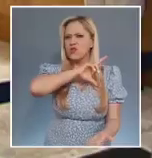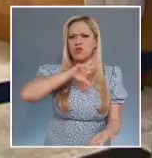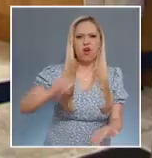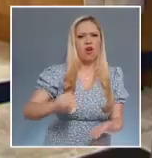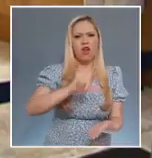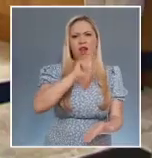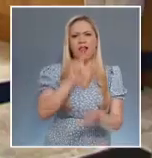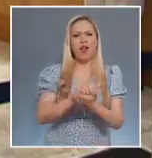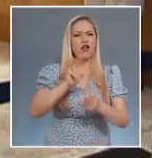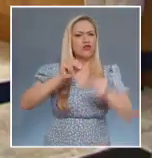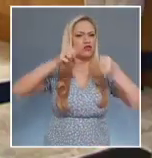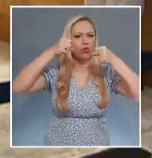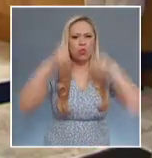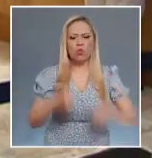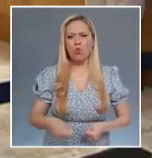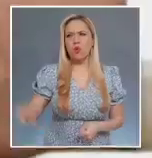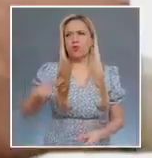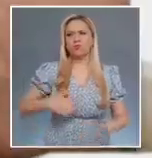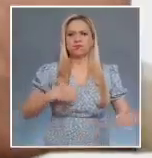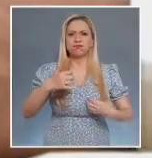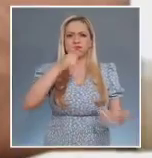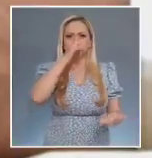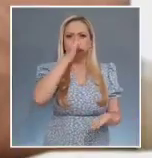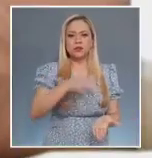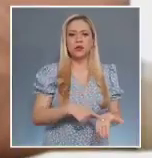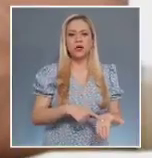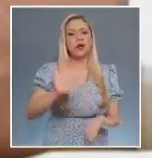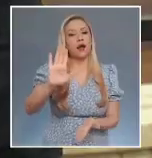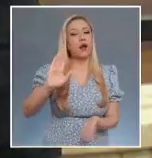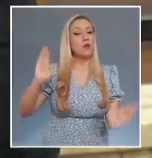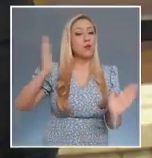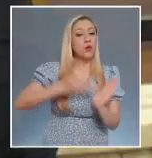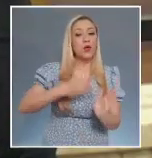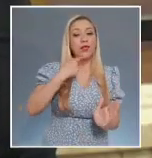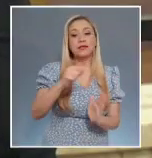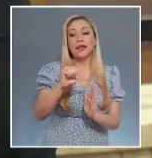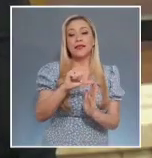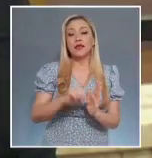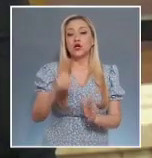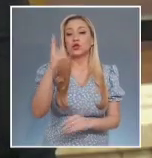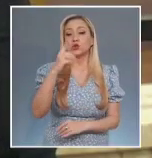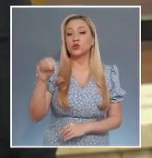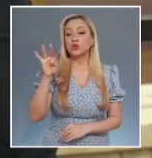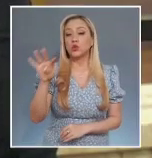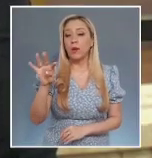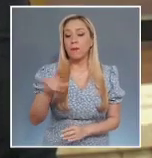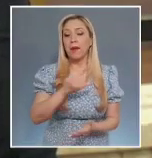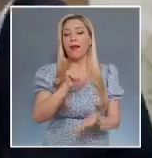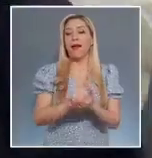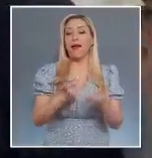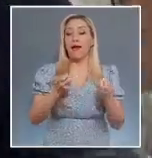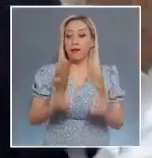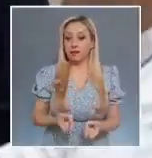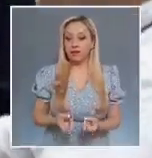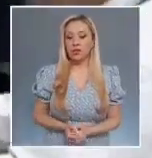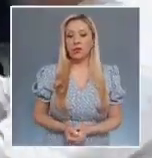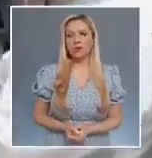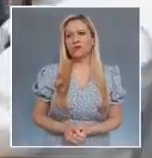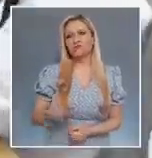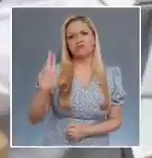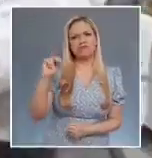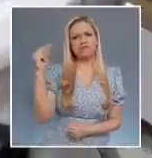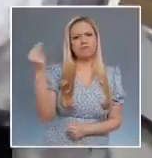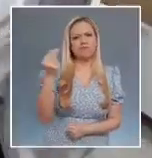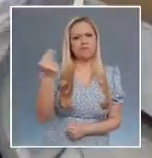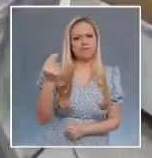plazo para la emisión de la multa se establece en el artículo 119 de dicha ley por lo que no es necesaria acudir a un